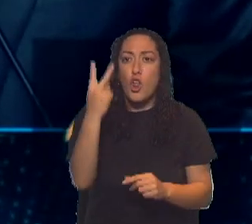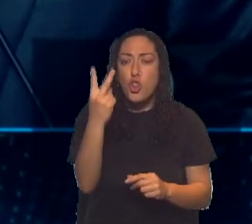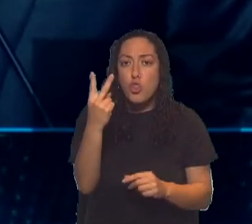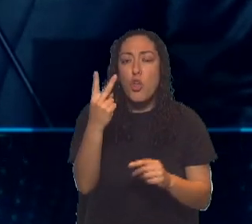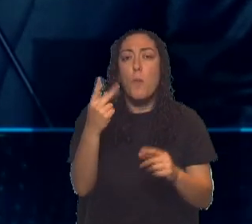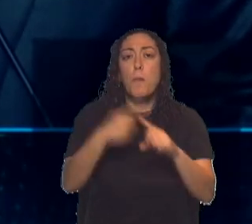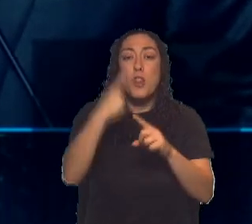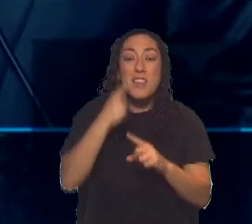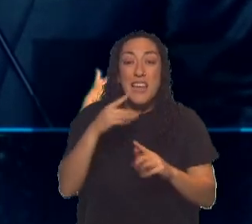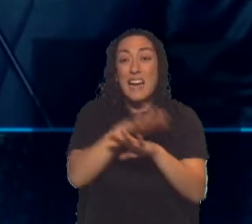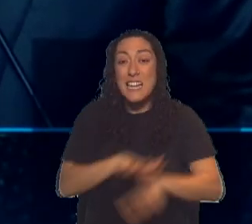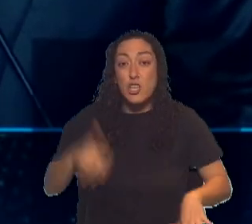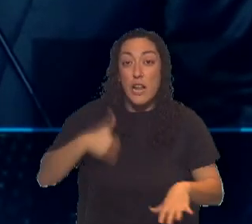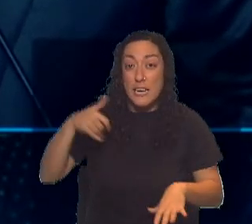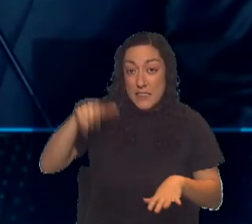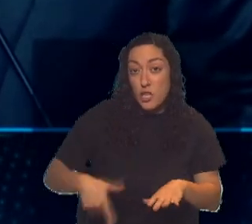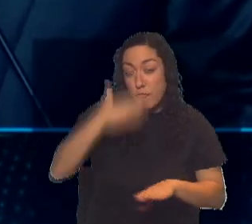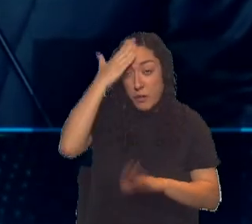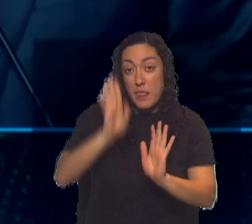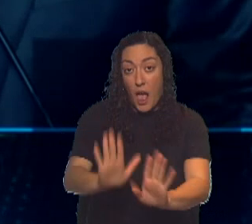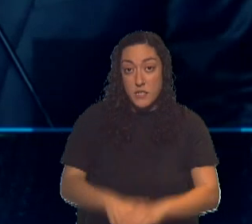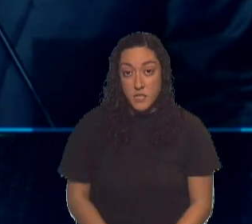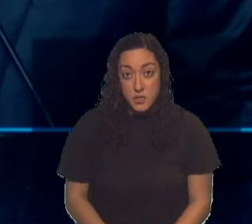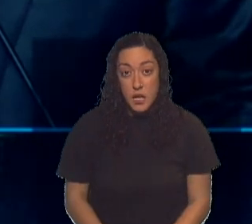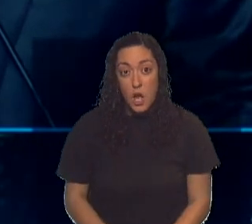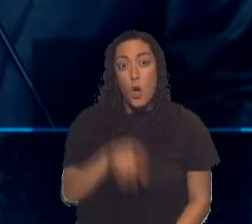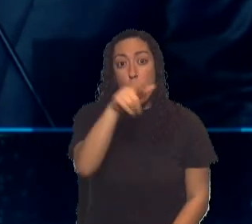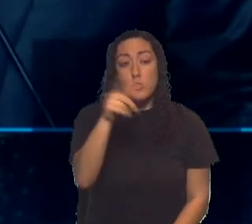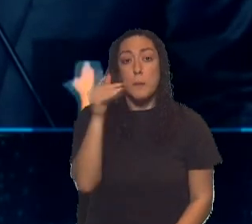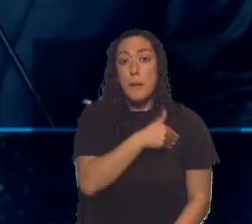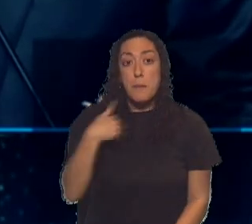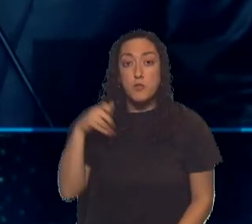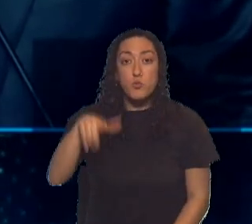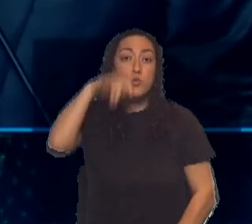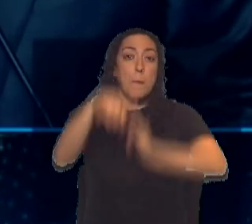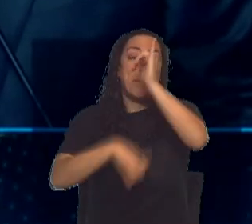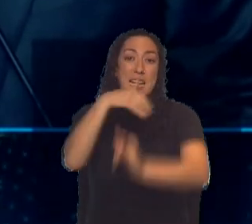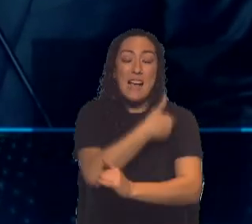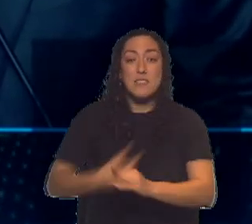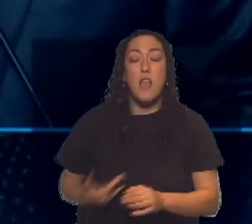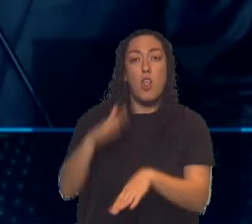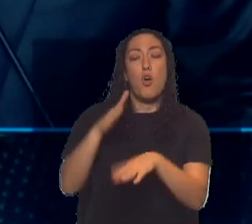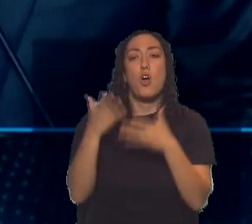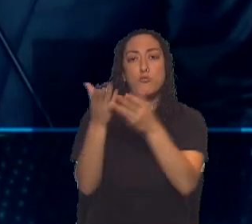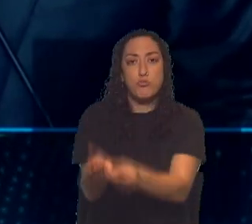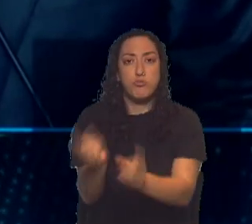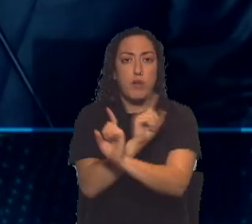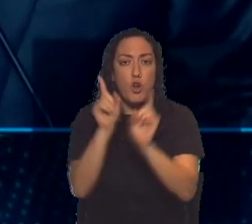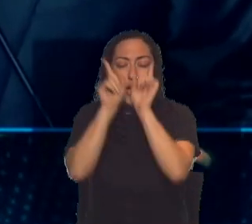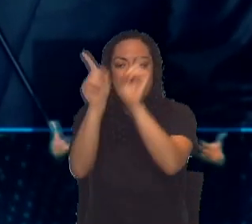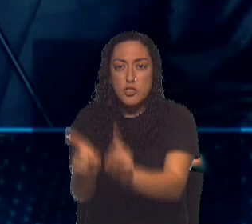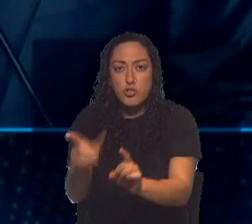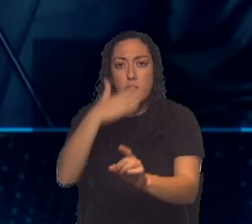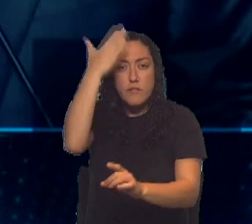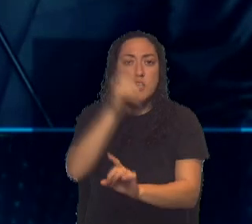la Argentina tienen esa enfermedad cómo le explicas a una mamá que el estado no se hace cargo de atender